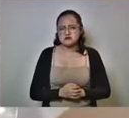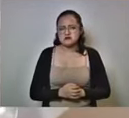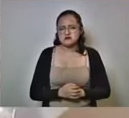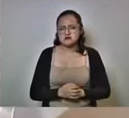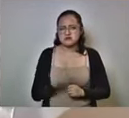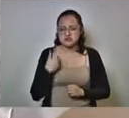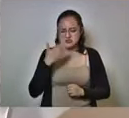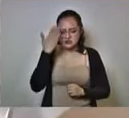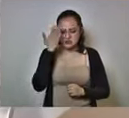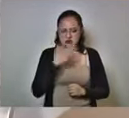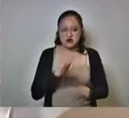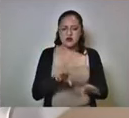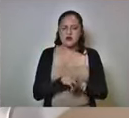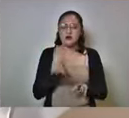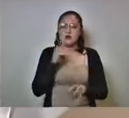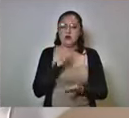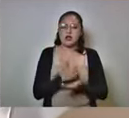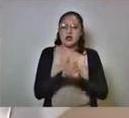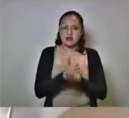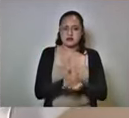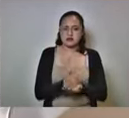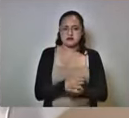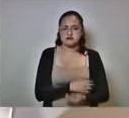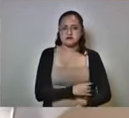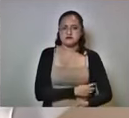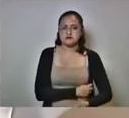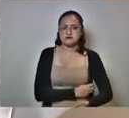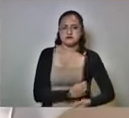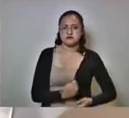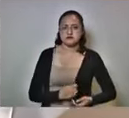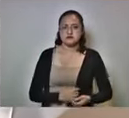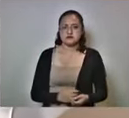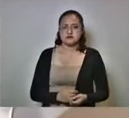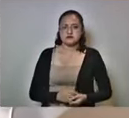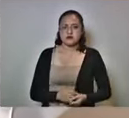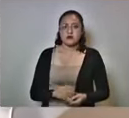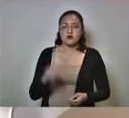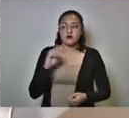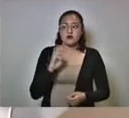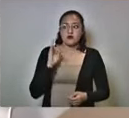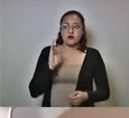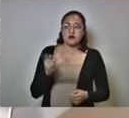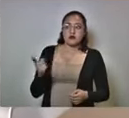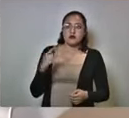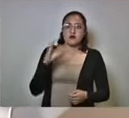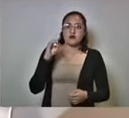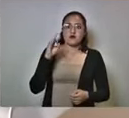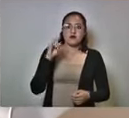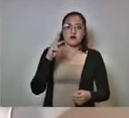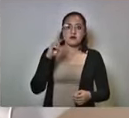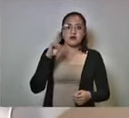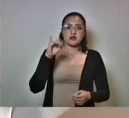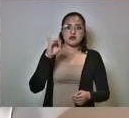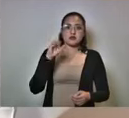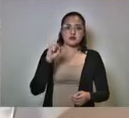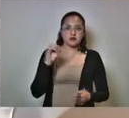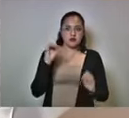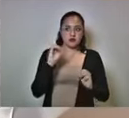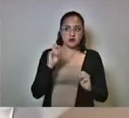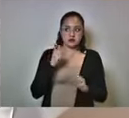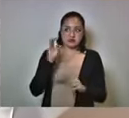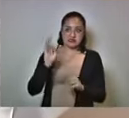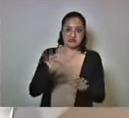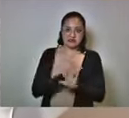Sabemos que ayudan a mejor respirar. No han recibido la autorización de COFEPRIS, no han